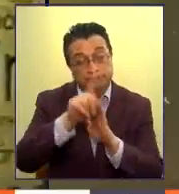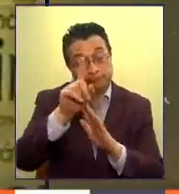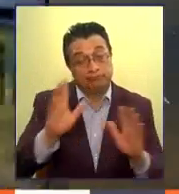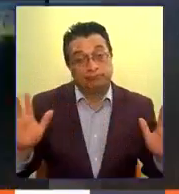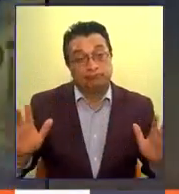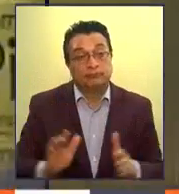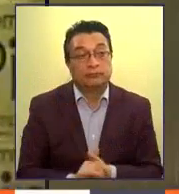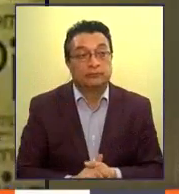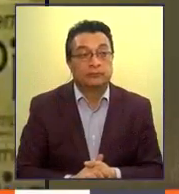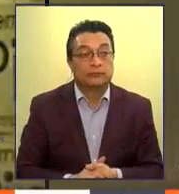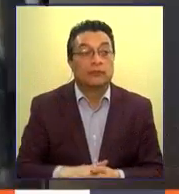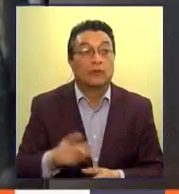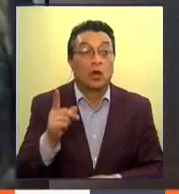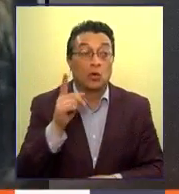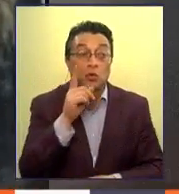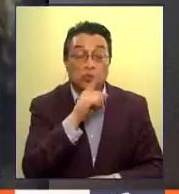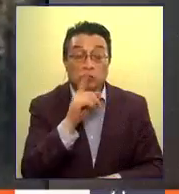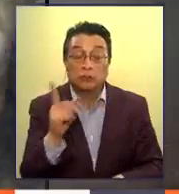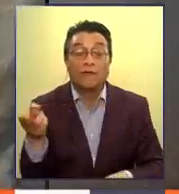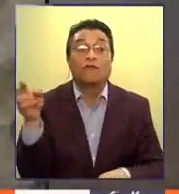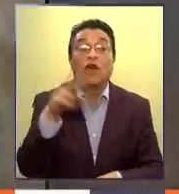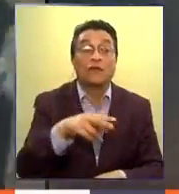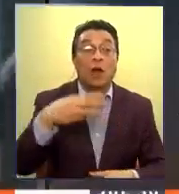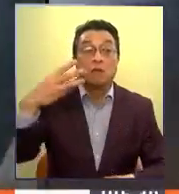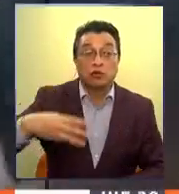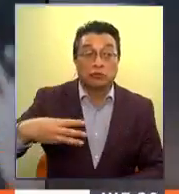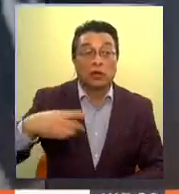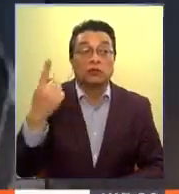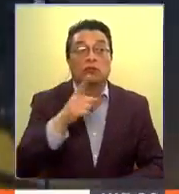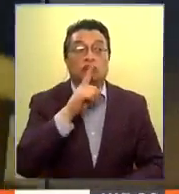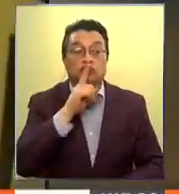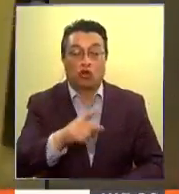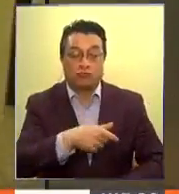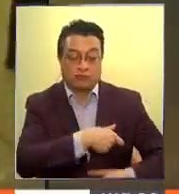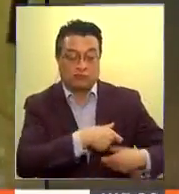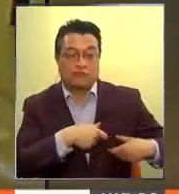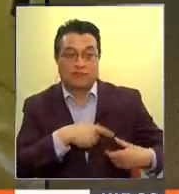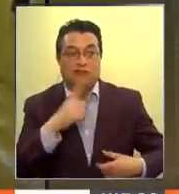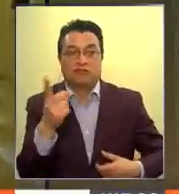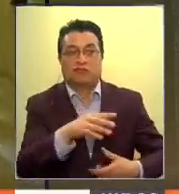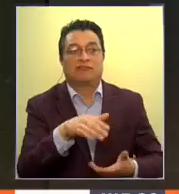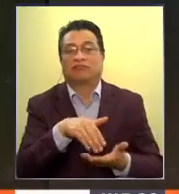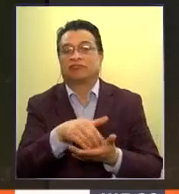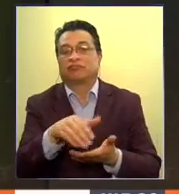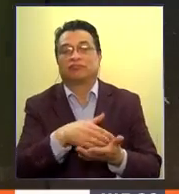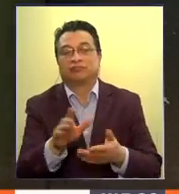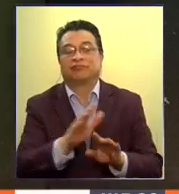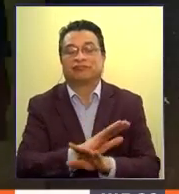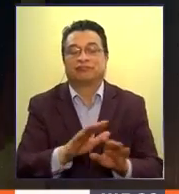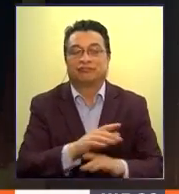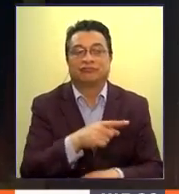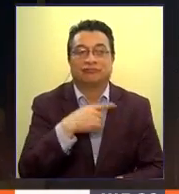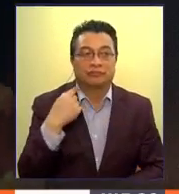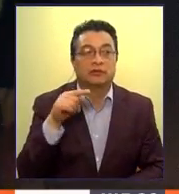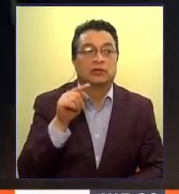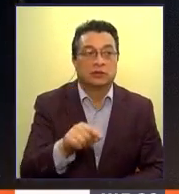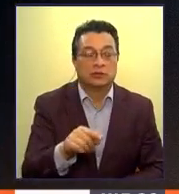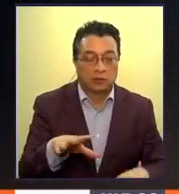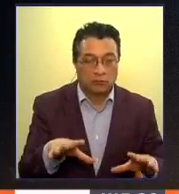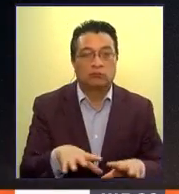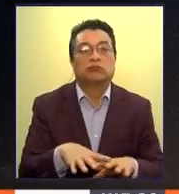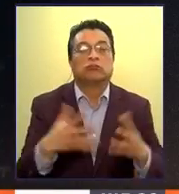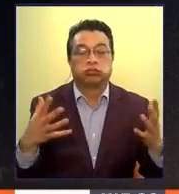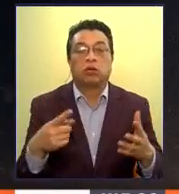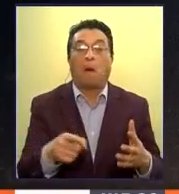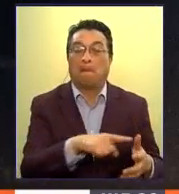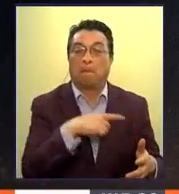su último intento por volver al municipio, su nombre ya no contaba con las preferencias de los porteños. Fue entonces que sufrió una sorpresiva